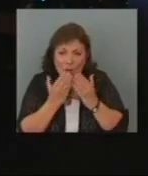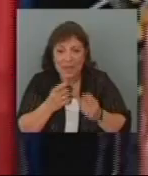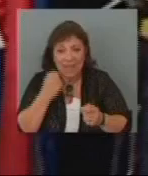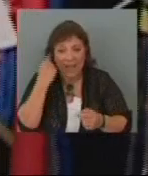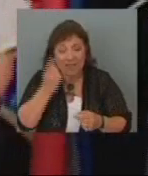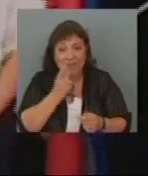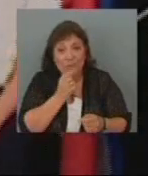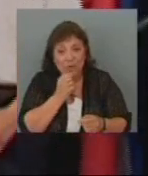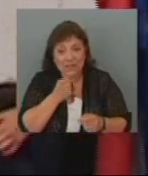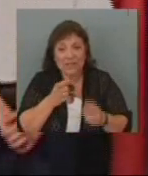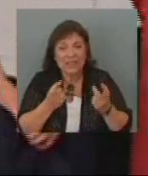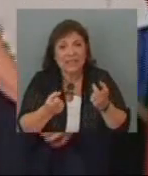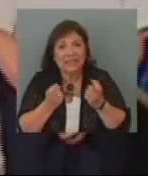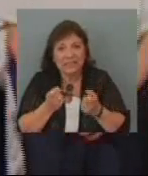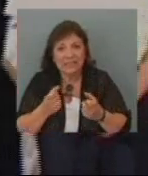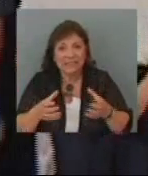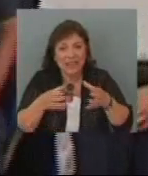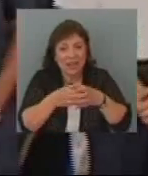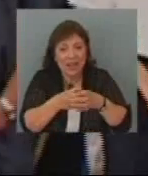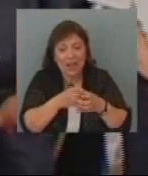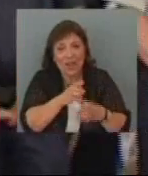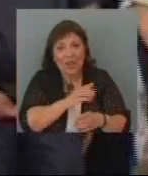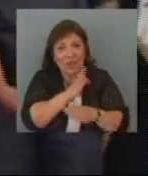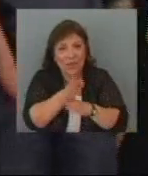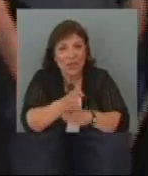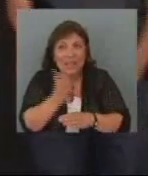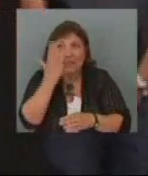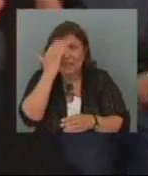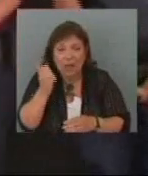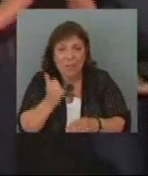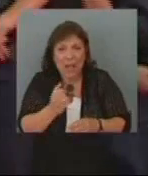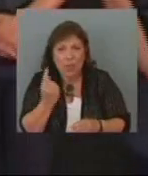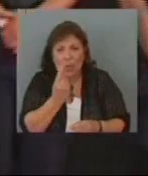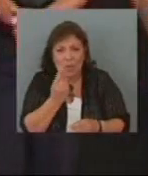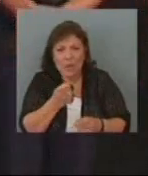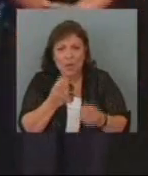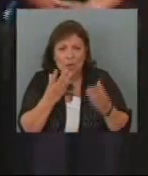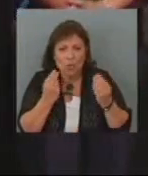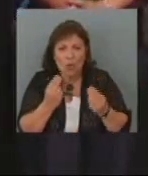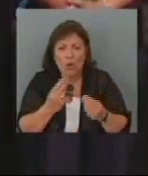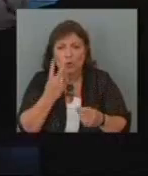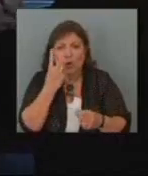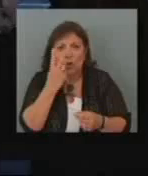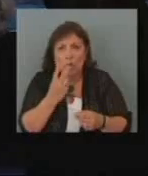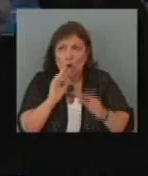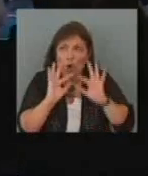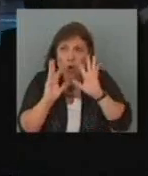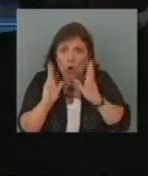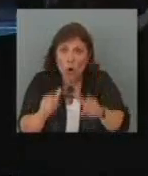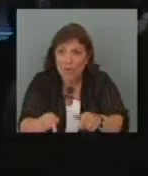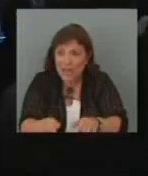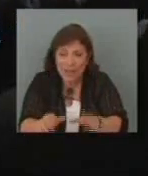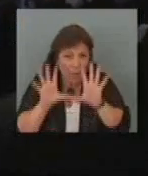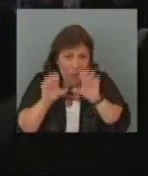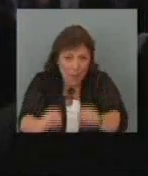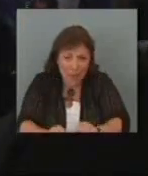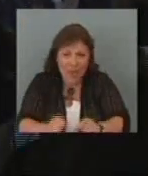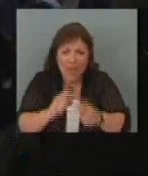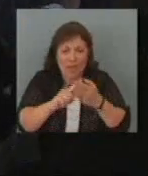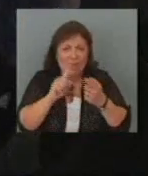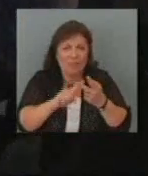discurso felicitando a un grupo de oficiales que, tras acudir rápidamente un llamado, lograron frustrar dos rapiñas en curso, una incluso con toma de